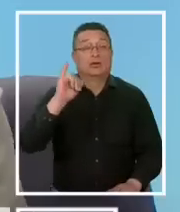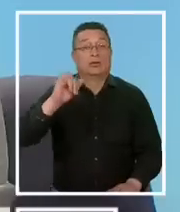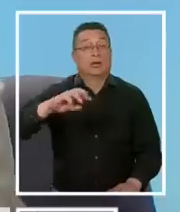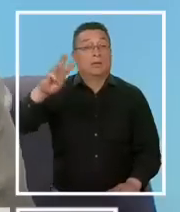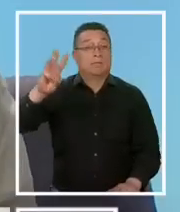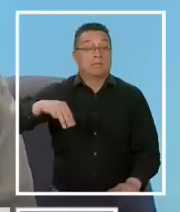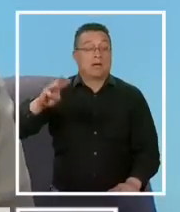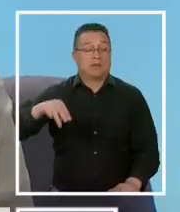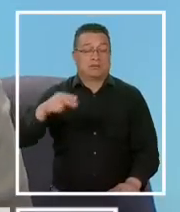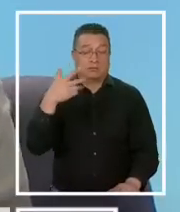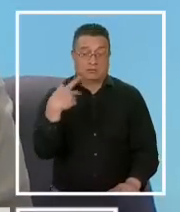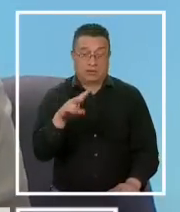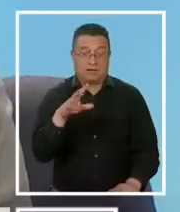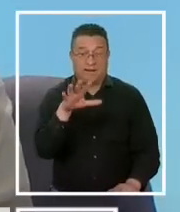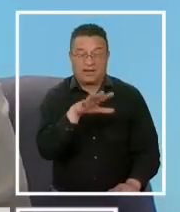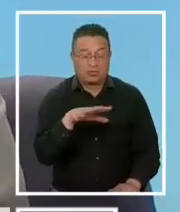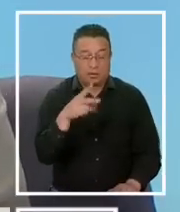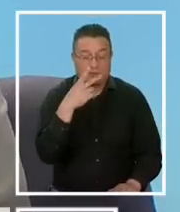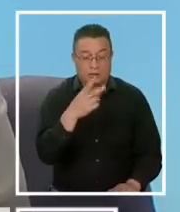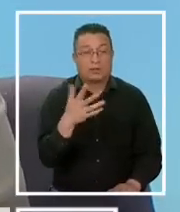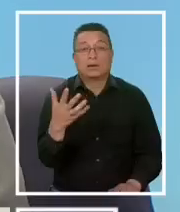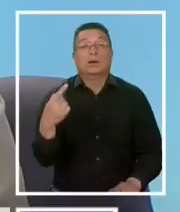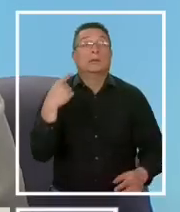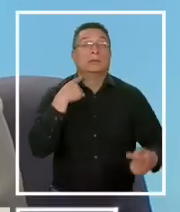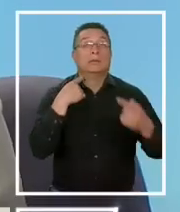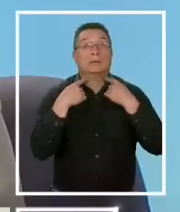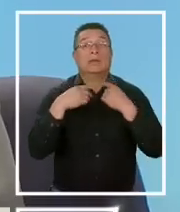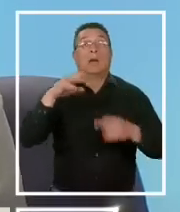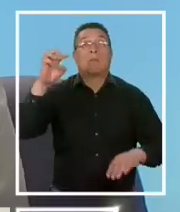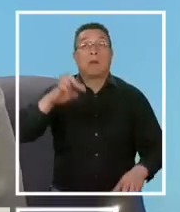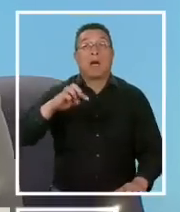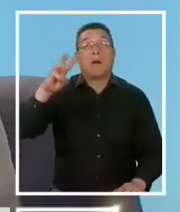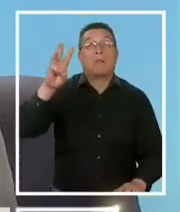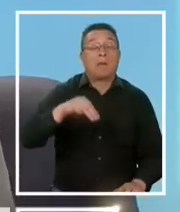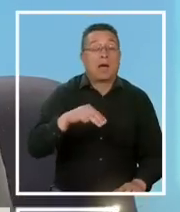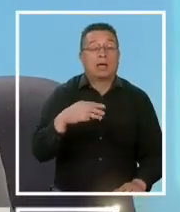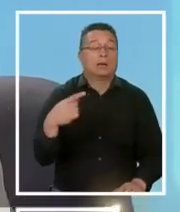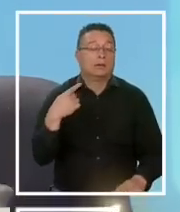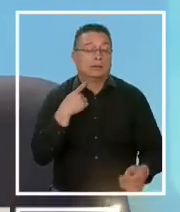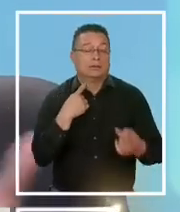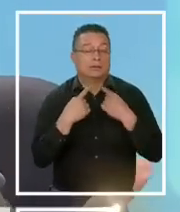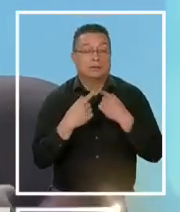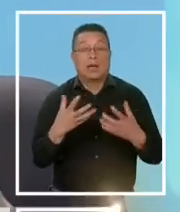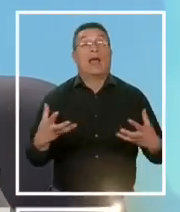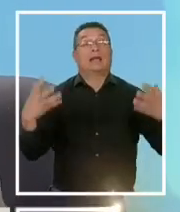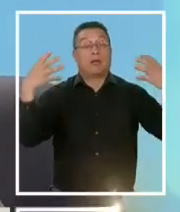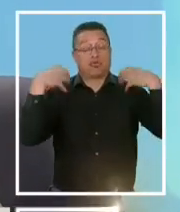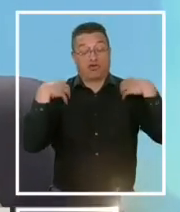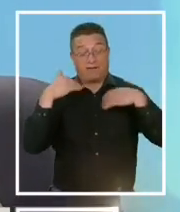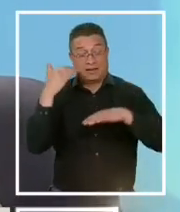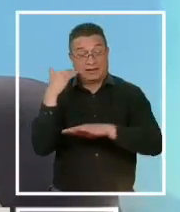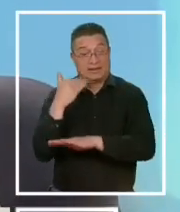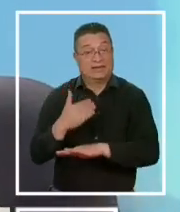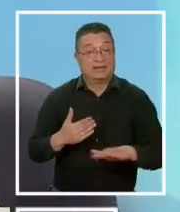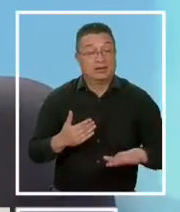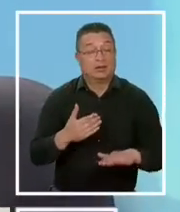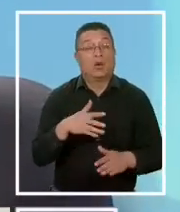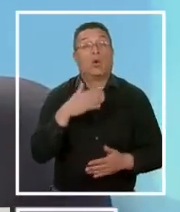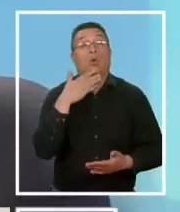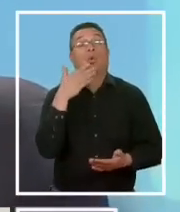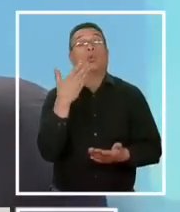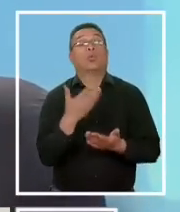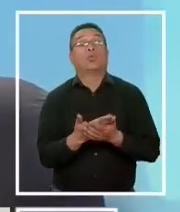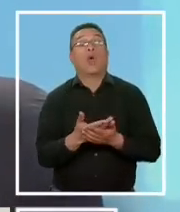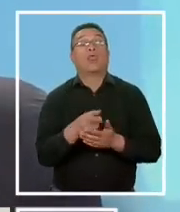madre no es cierto esta institución que ya vimos A qué se pone un padre o una madre o los padres en general los responsables de menores cuando